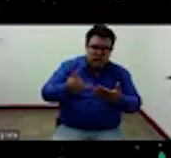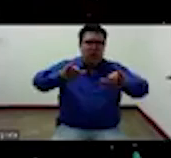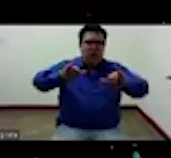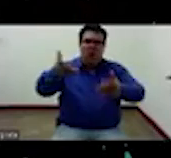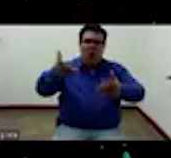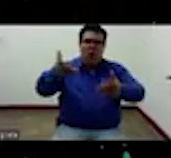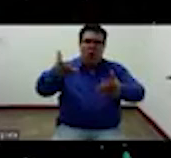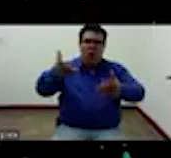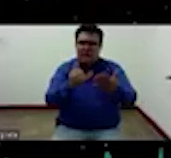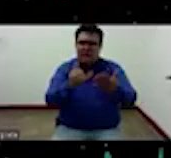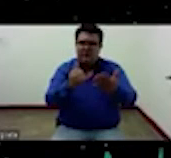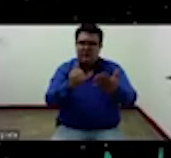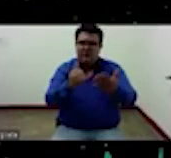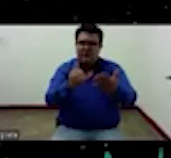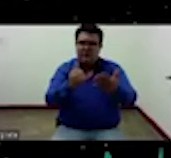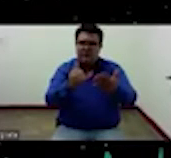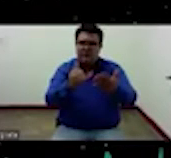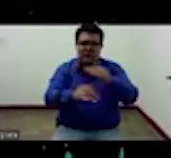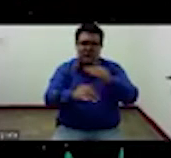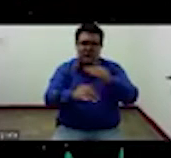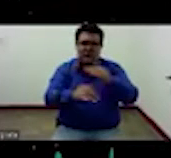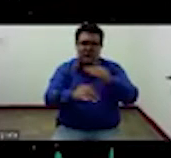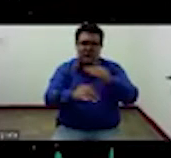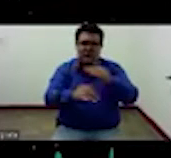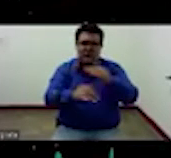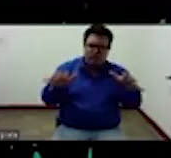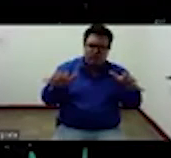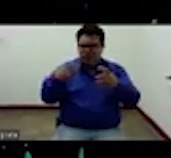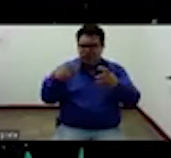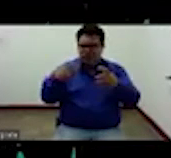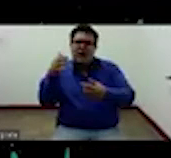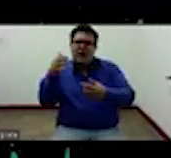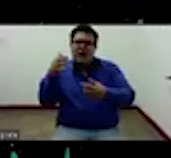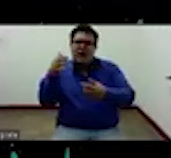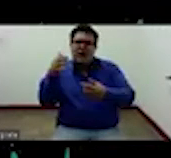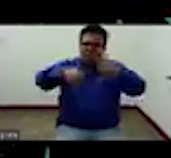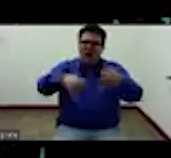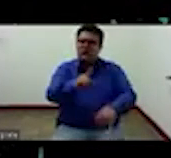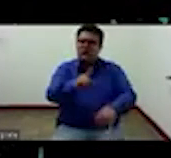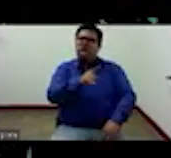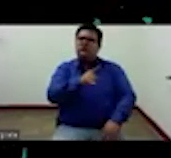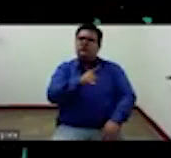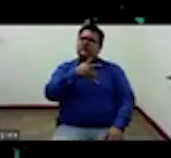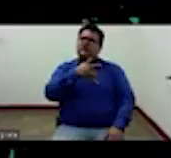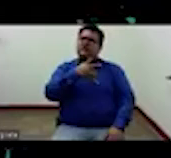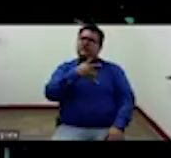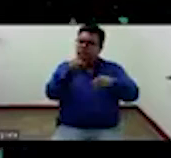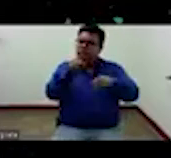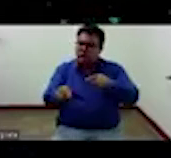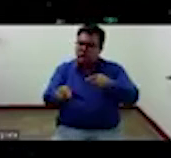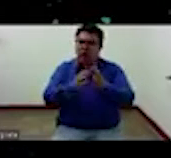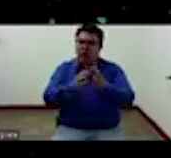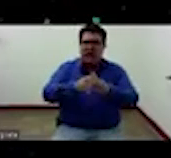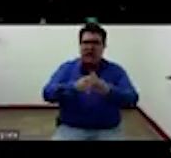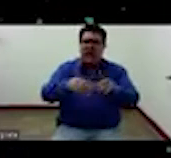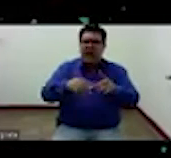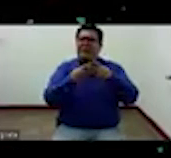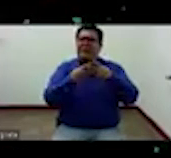poco un juego. Este es un poco una vista de parte de mi taller, con piezas